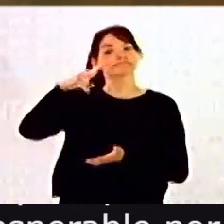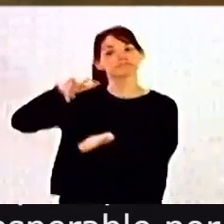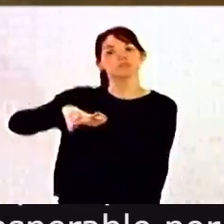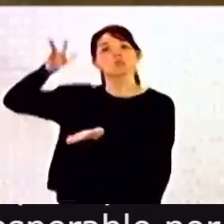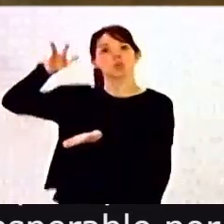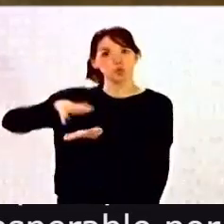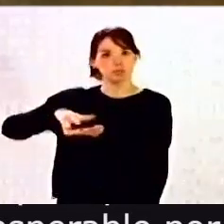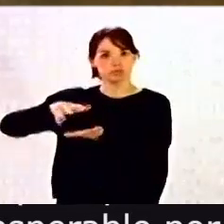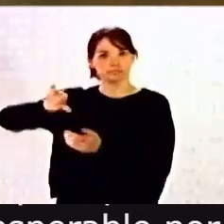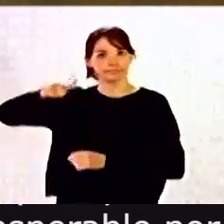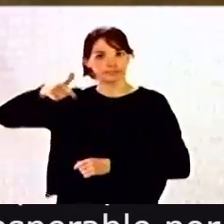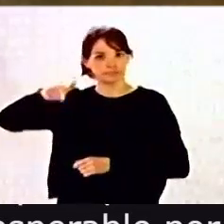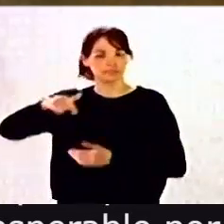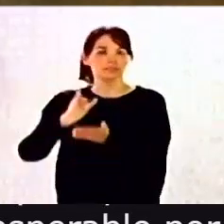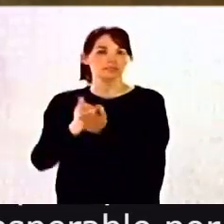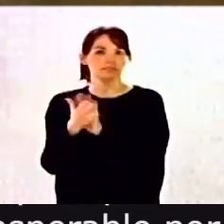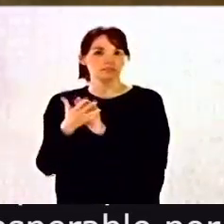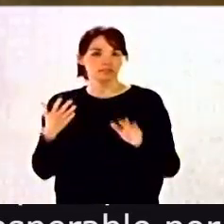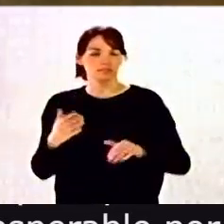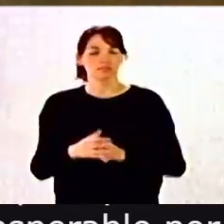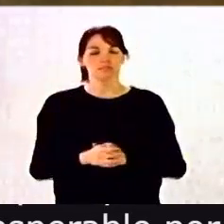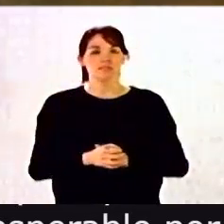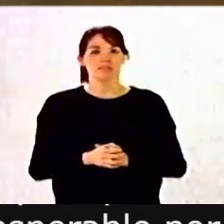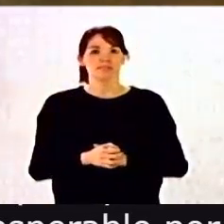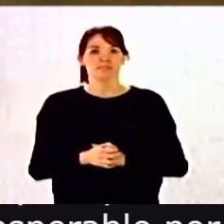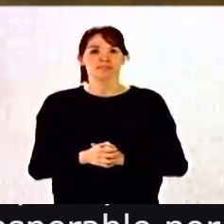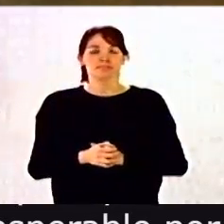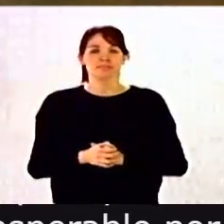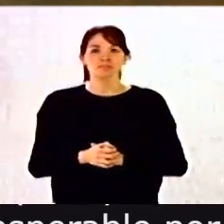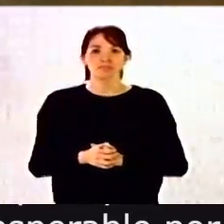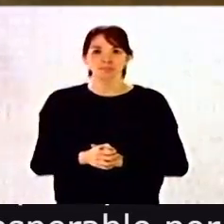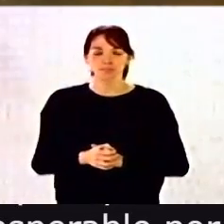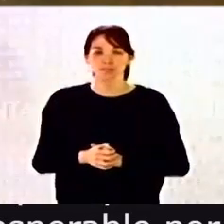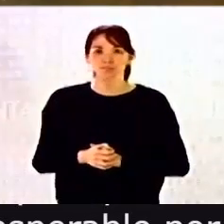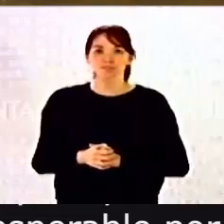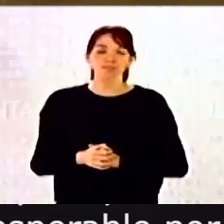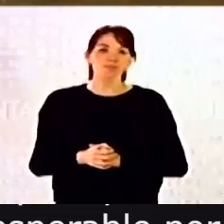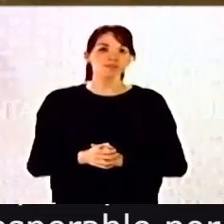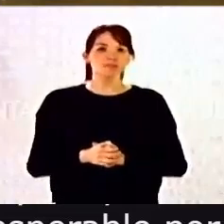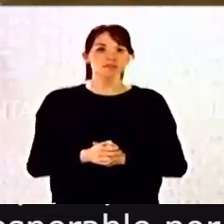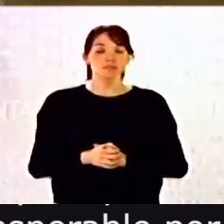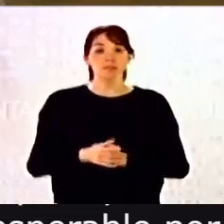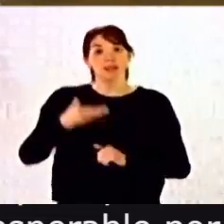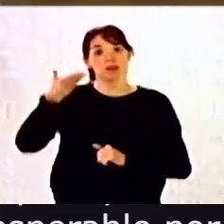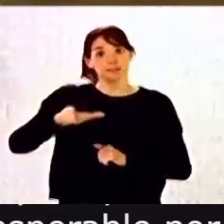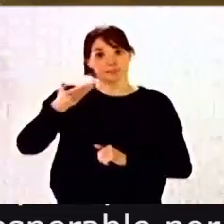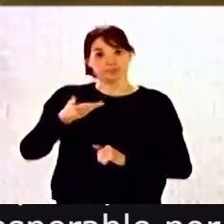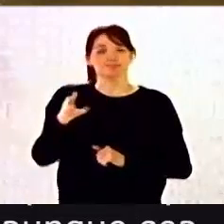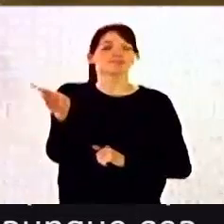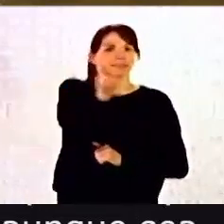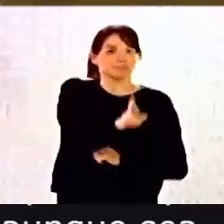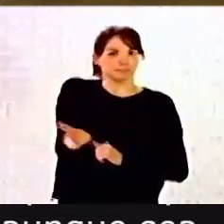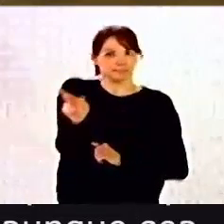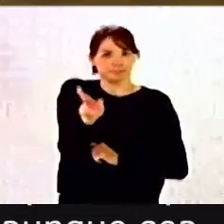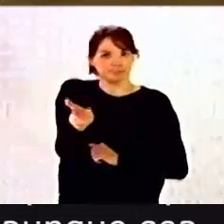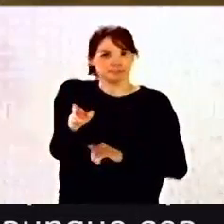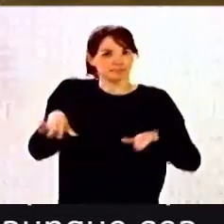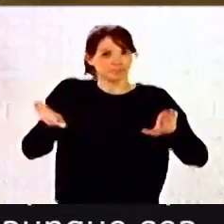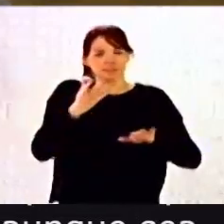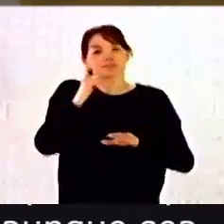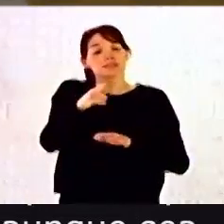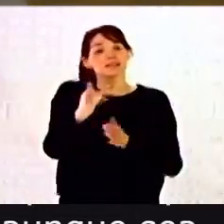test rápido. Es importante, aunque sea reiterativo, no confundir los test